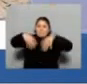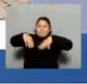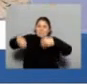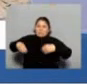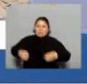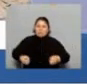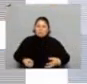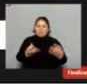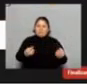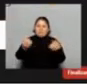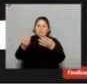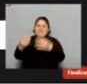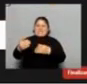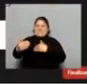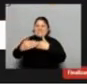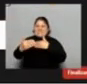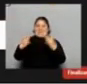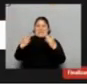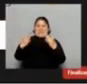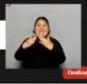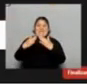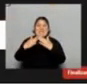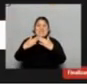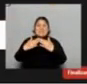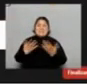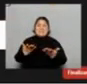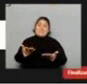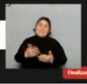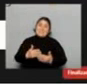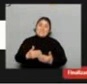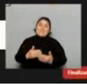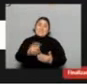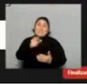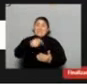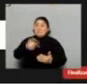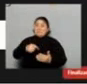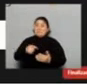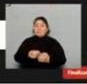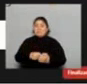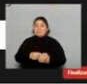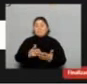están cerca de las viviendas y que también los mismos vecinos